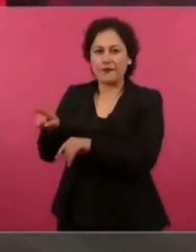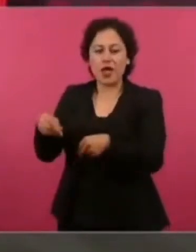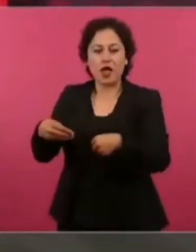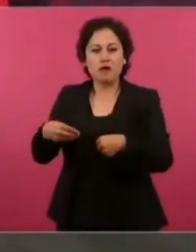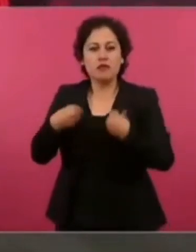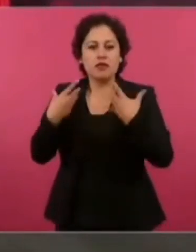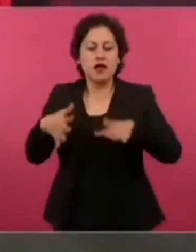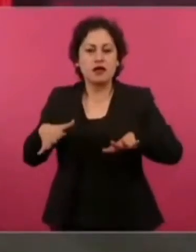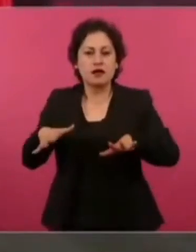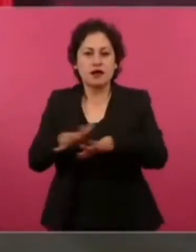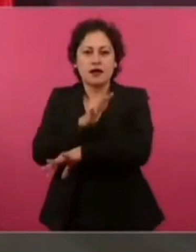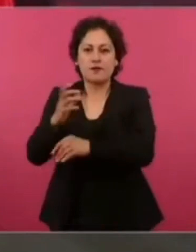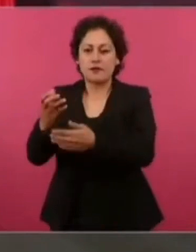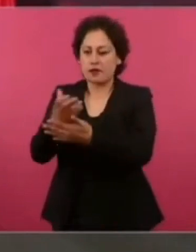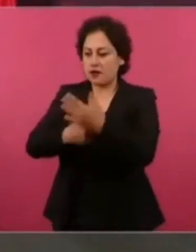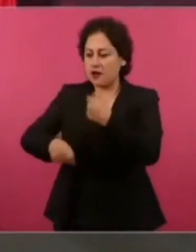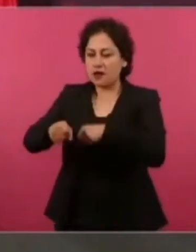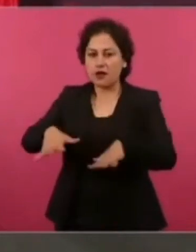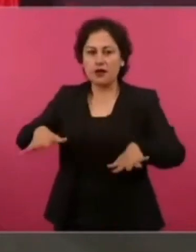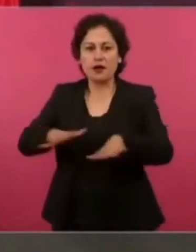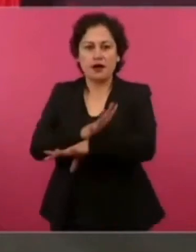desigualdad.